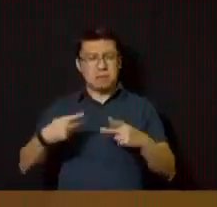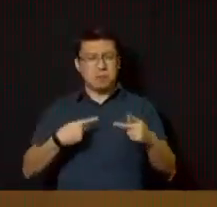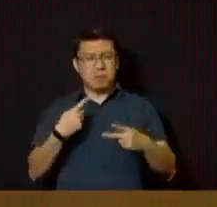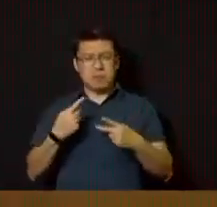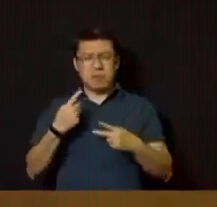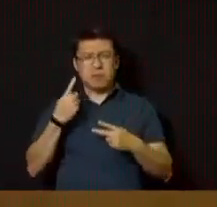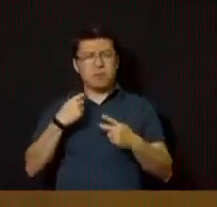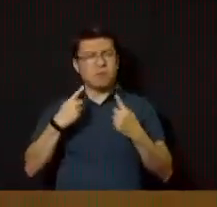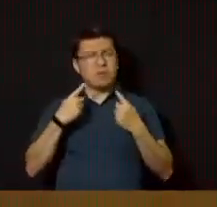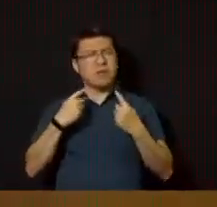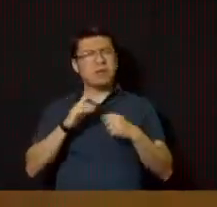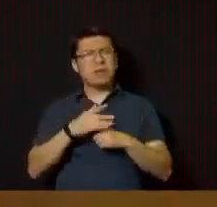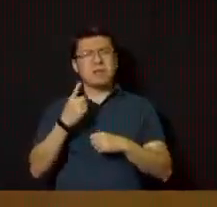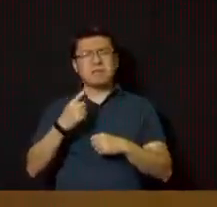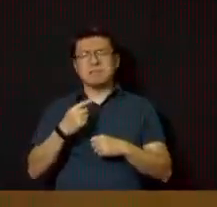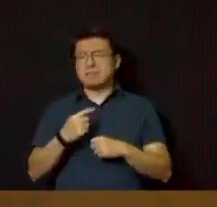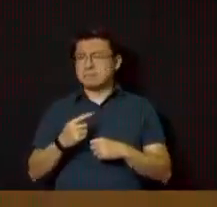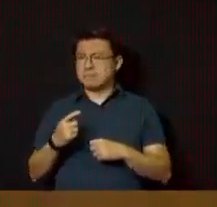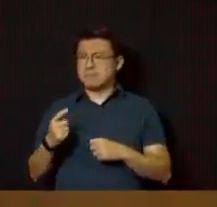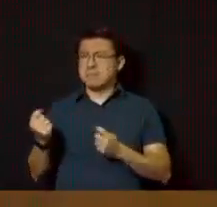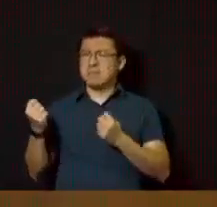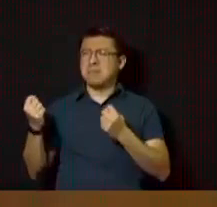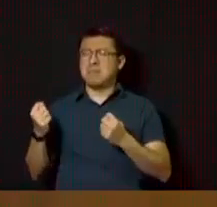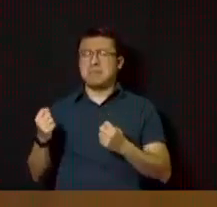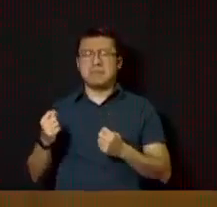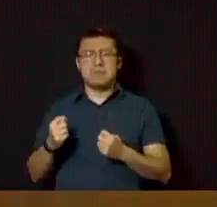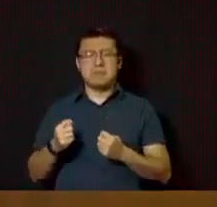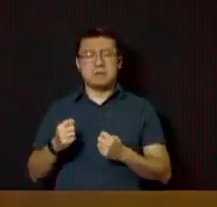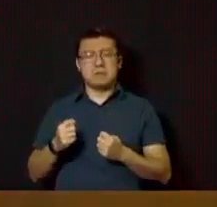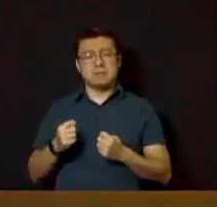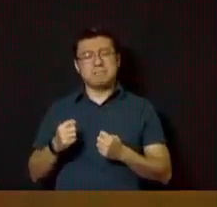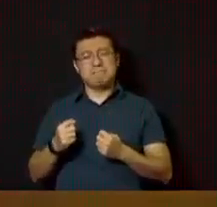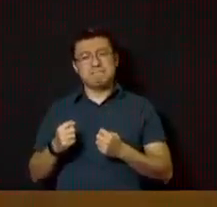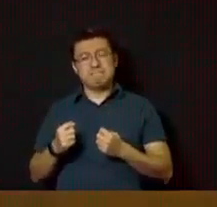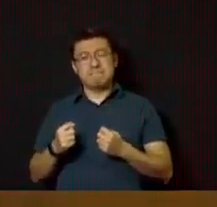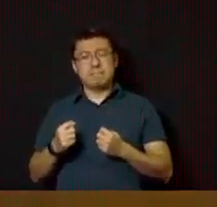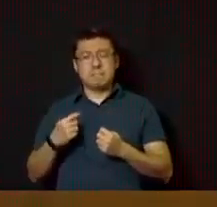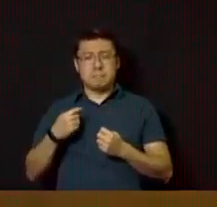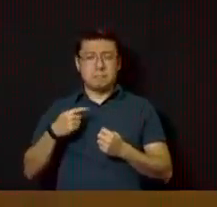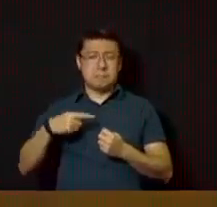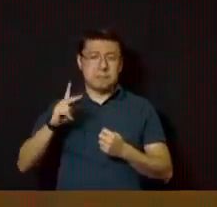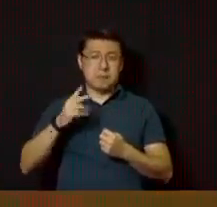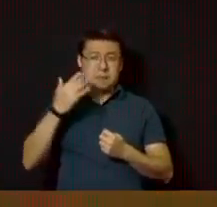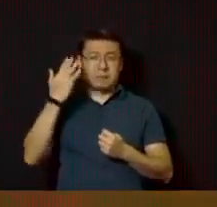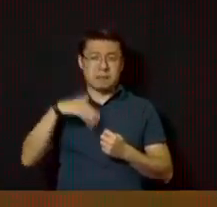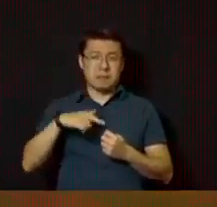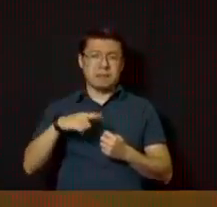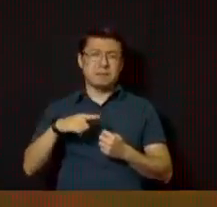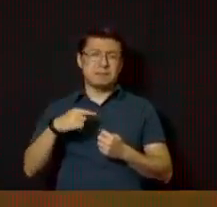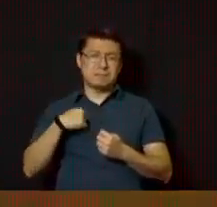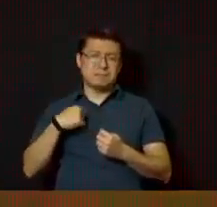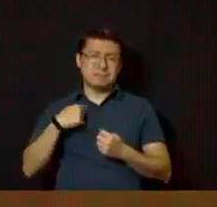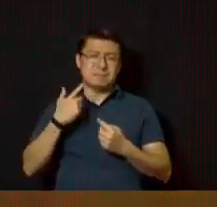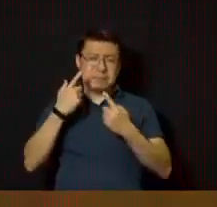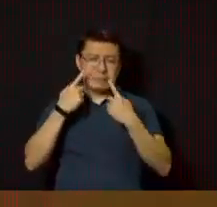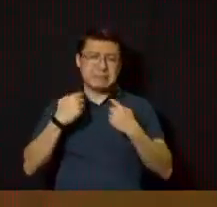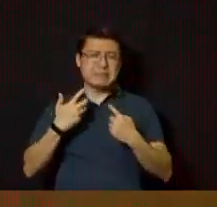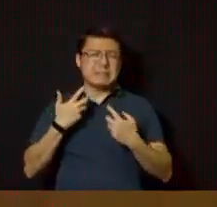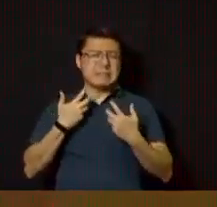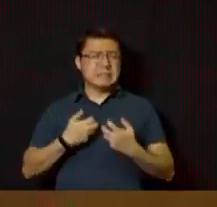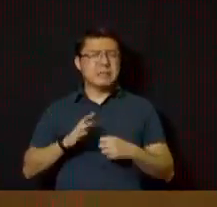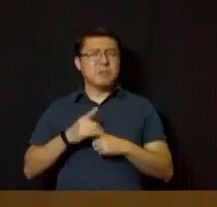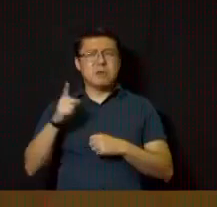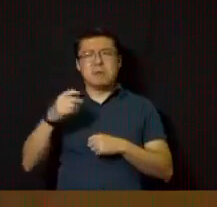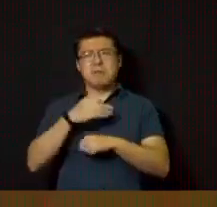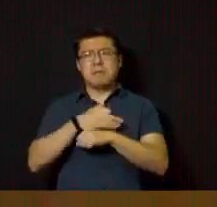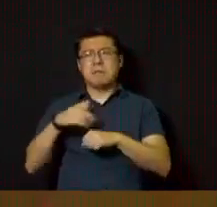momento porque no había ido la familia, pero por el otro lado estaba llorando también de emoción porque pues era